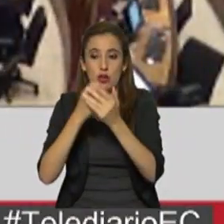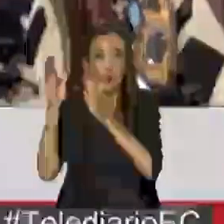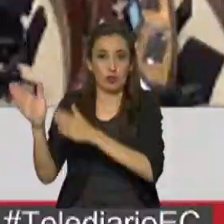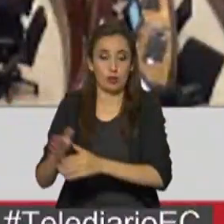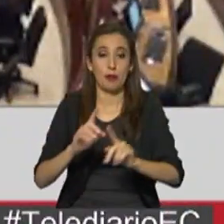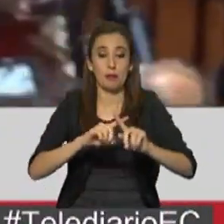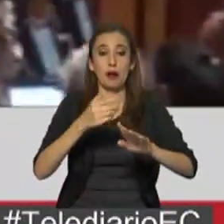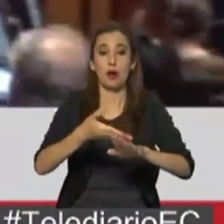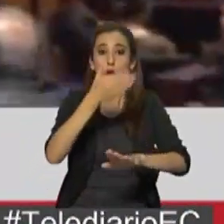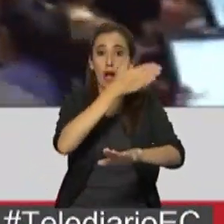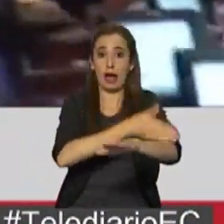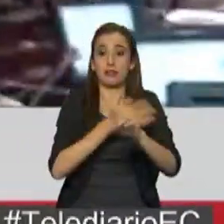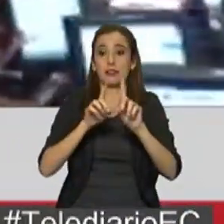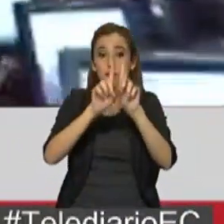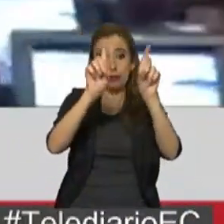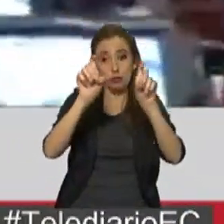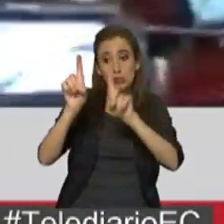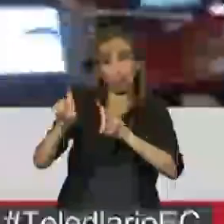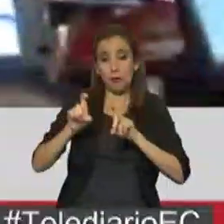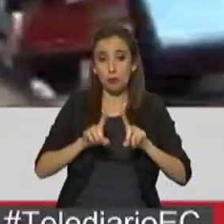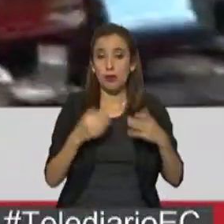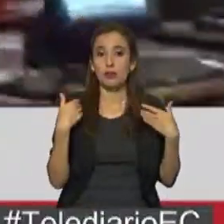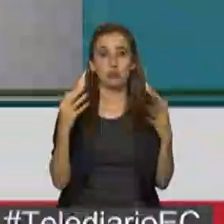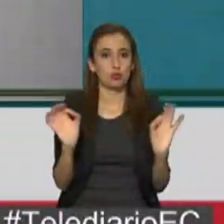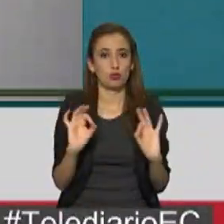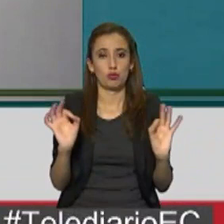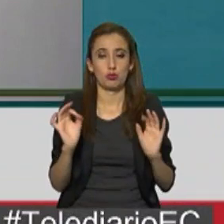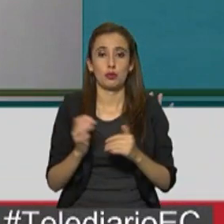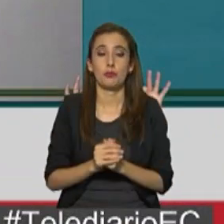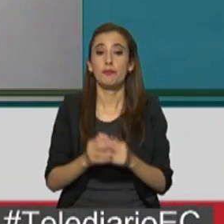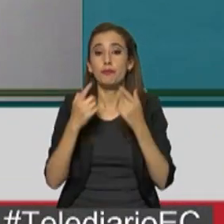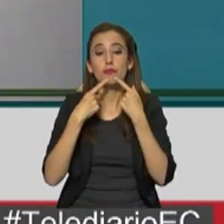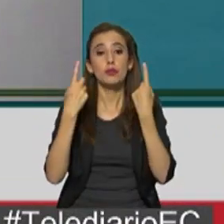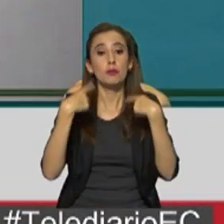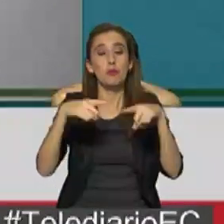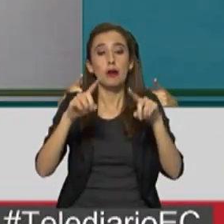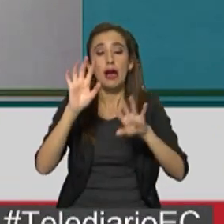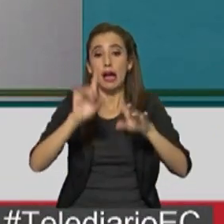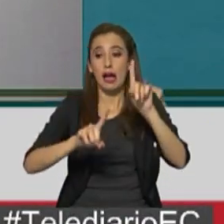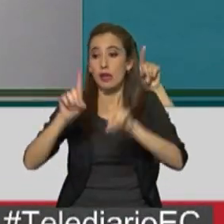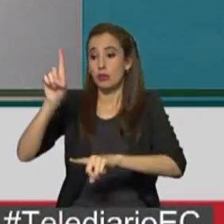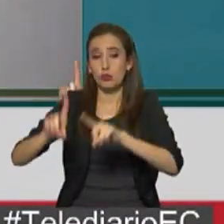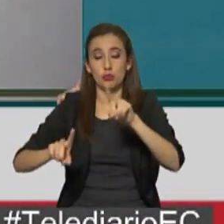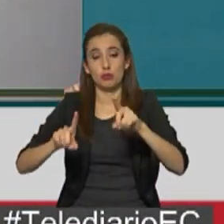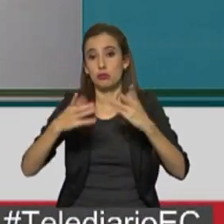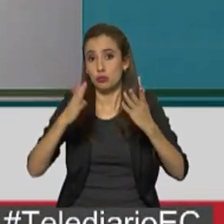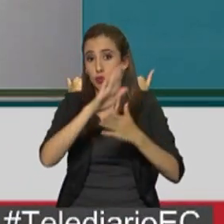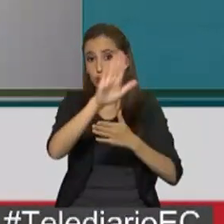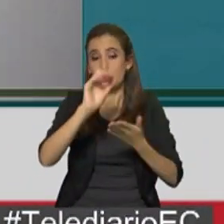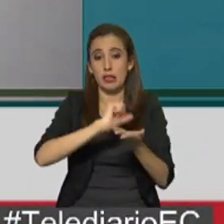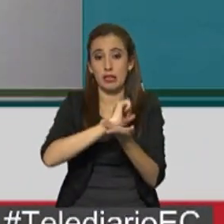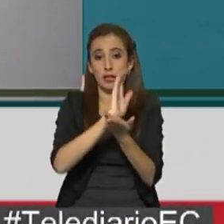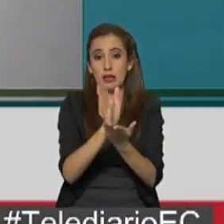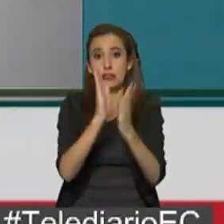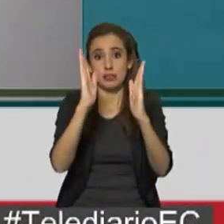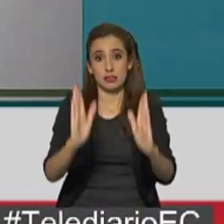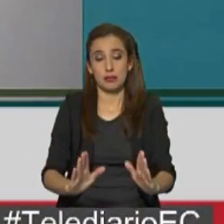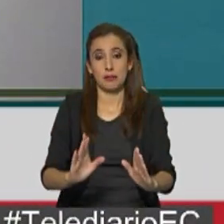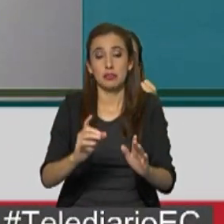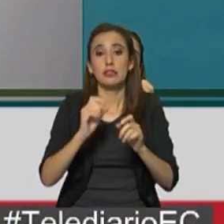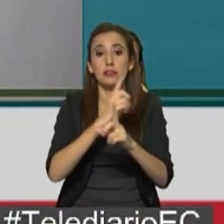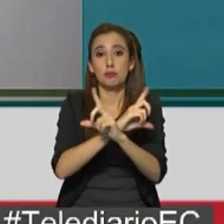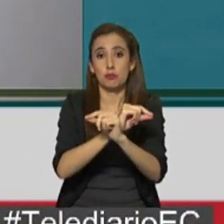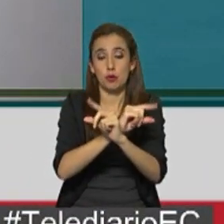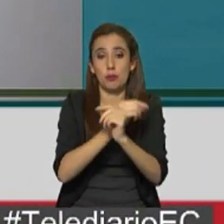sobre la reducción salarial incluso públicamente varios legisladores se han dado en este